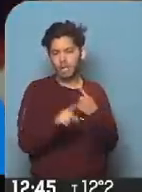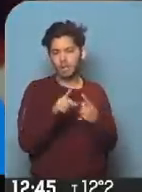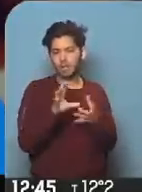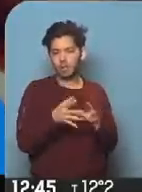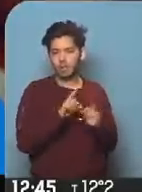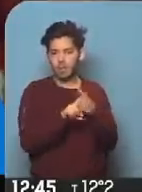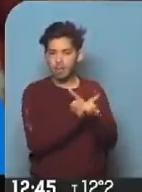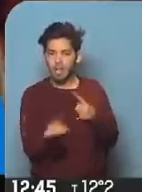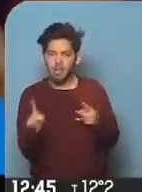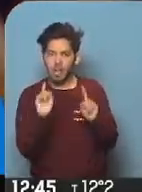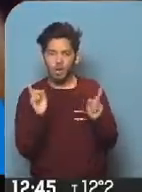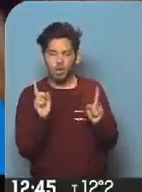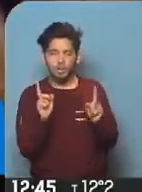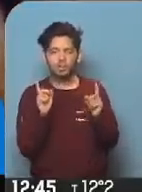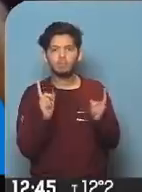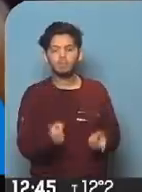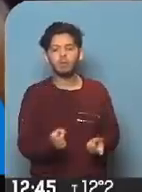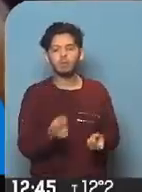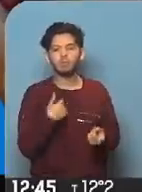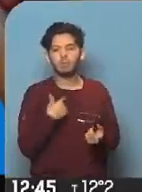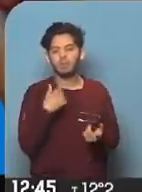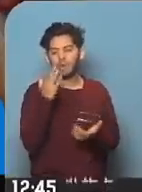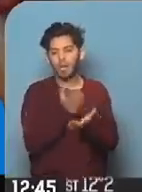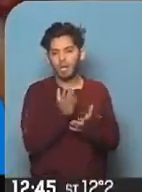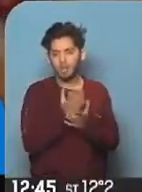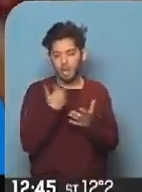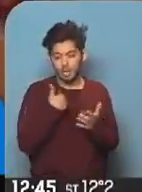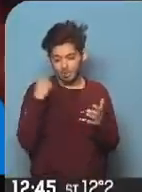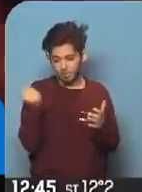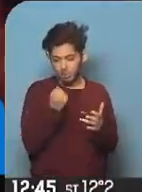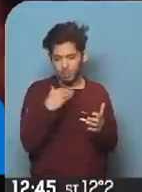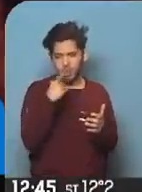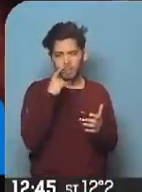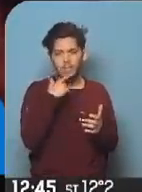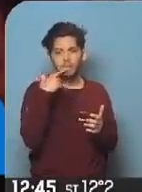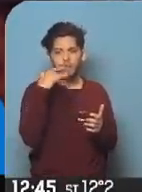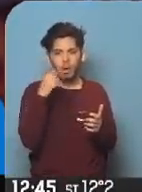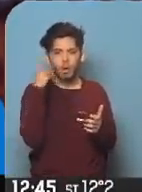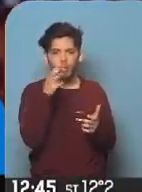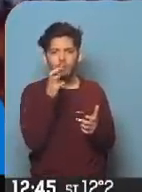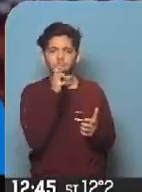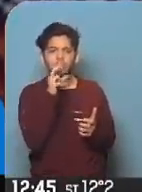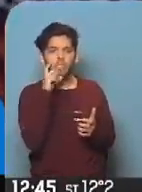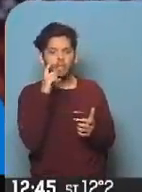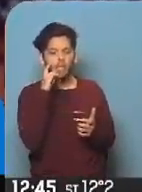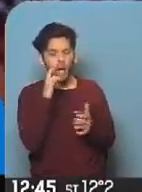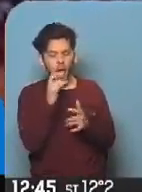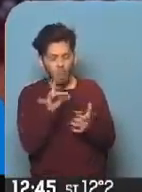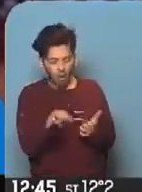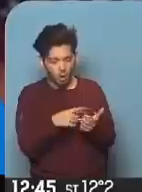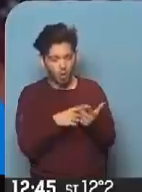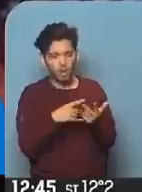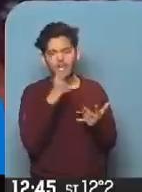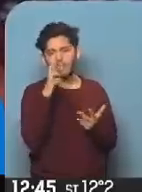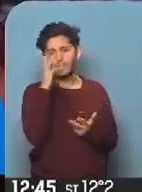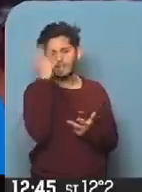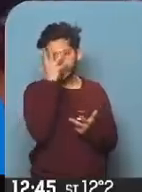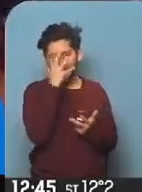banderas de los derechos humanos que en la Argentina son tan importantes, la lucha contra el machismo, contra el patriarcado, contra el racismo, que acá están